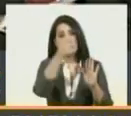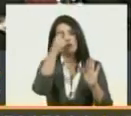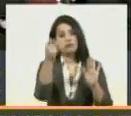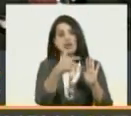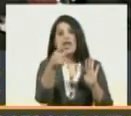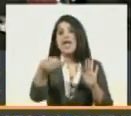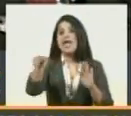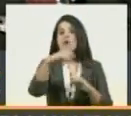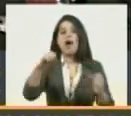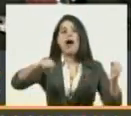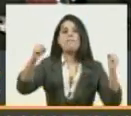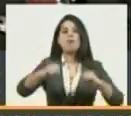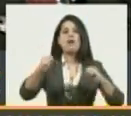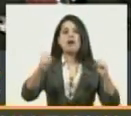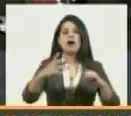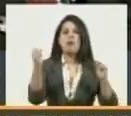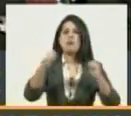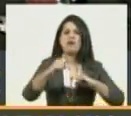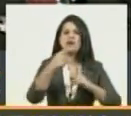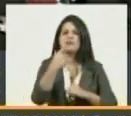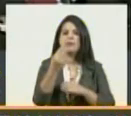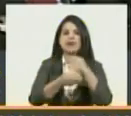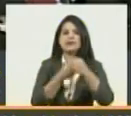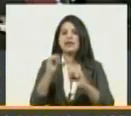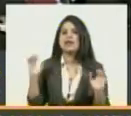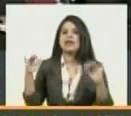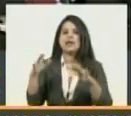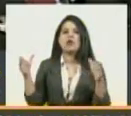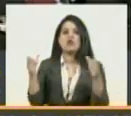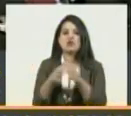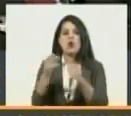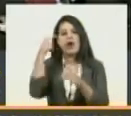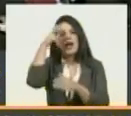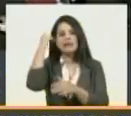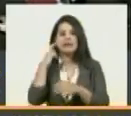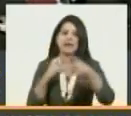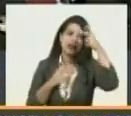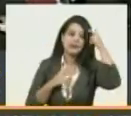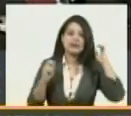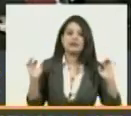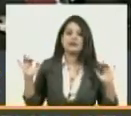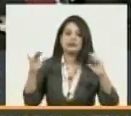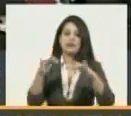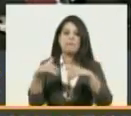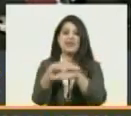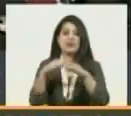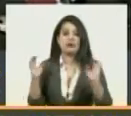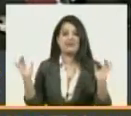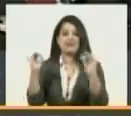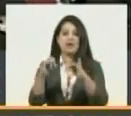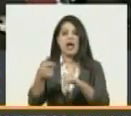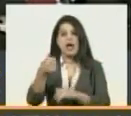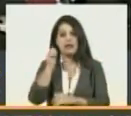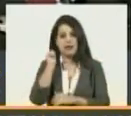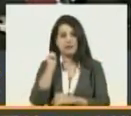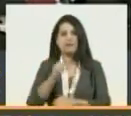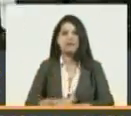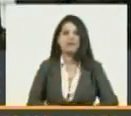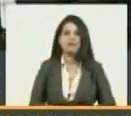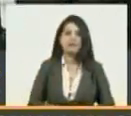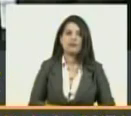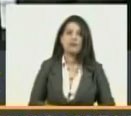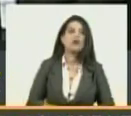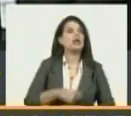aprobaron realizar una reunión de consultas de cancilleres que fue realizada el día de ayer. Eso